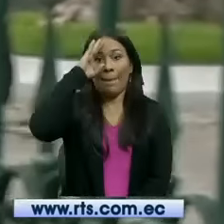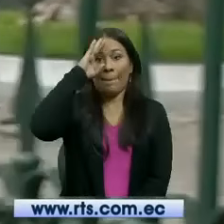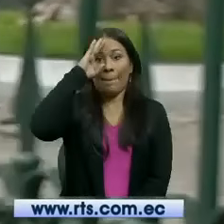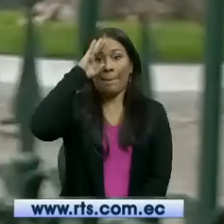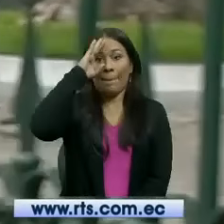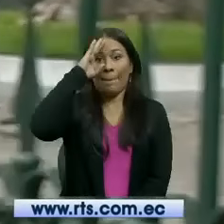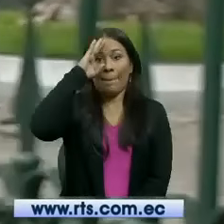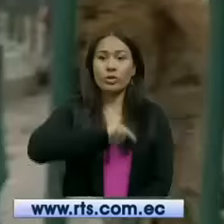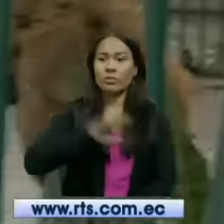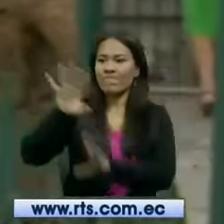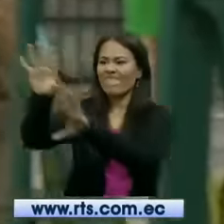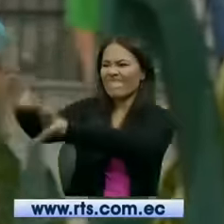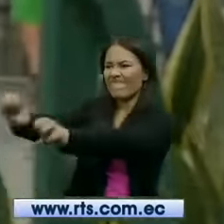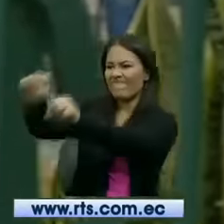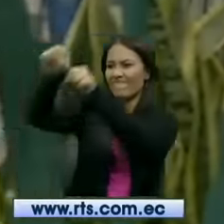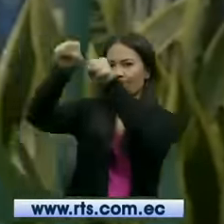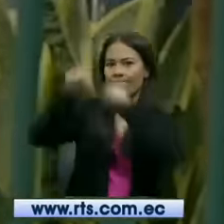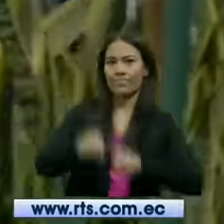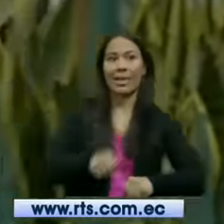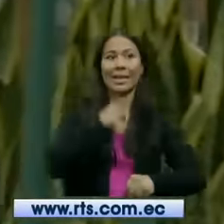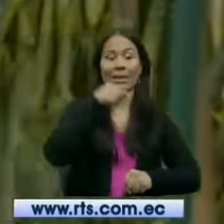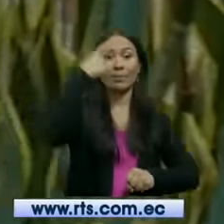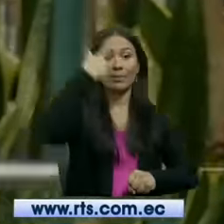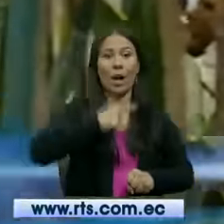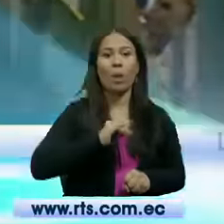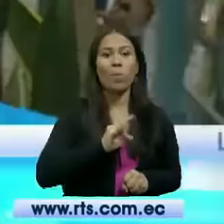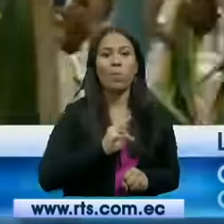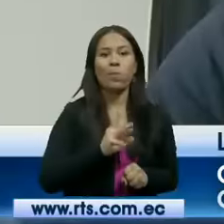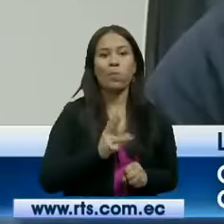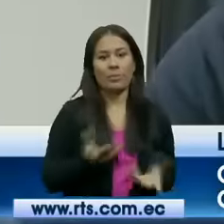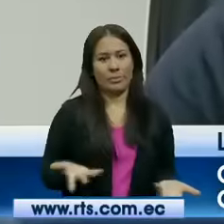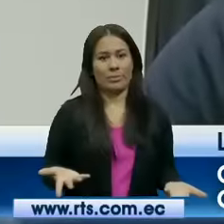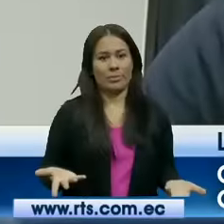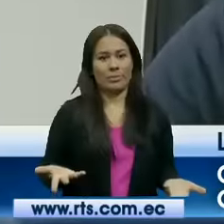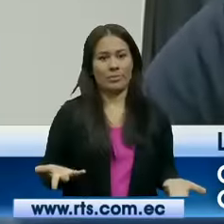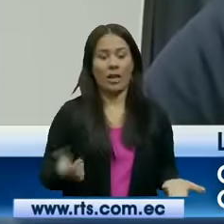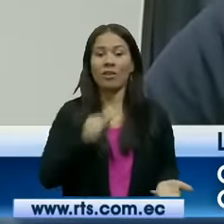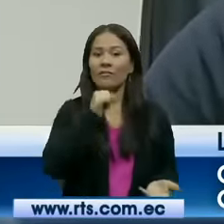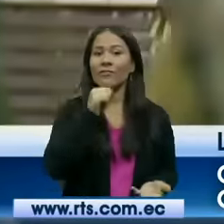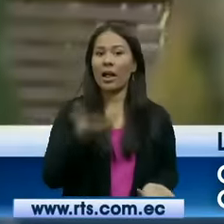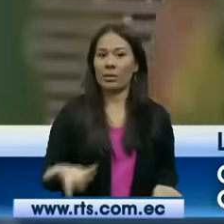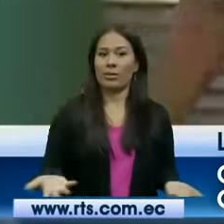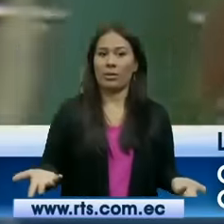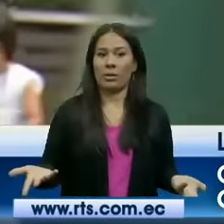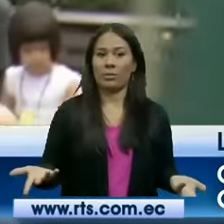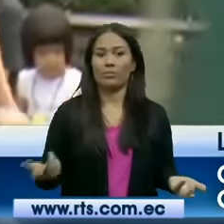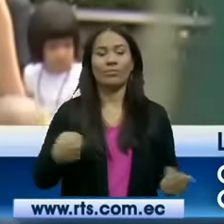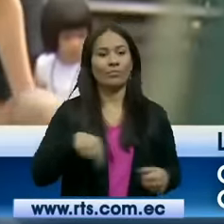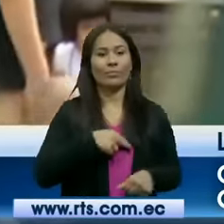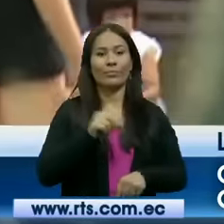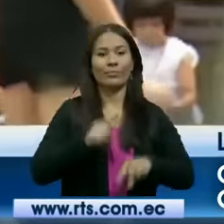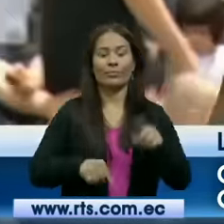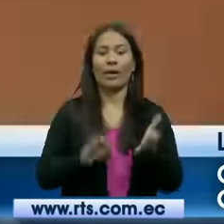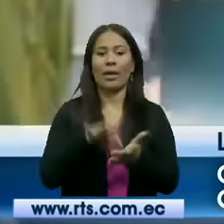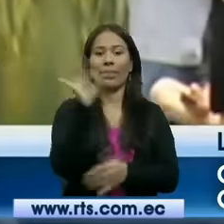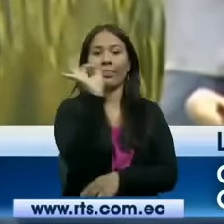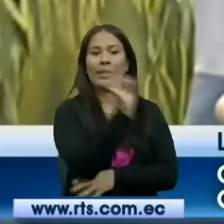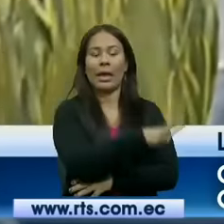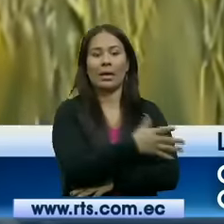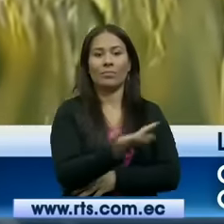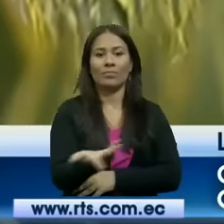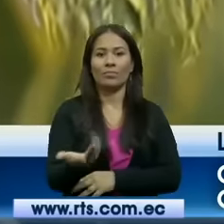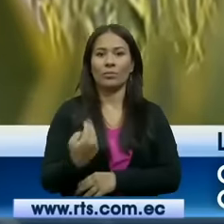aprehendido a la persona que estaba pretendiendo sustraerse el monumento, no ocurrió aquello, que no podemos darnos el lujo de poner